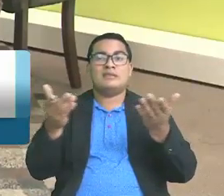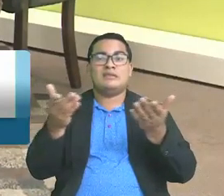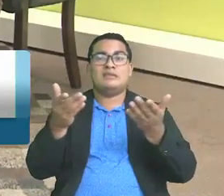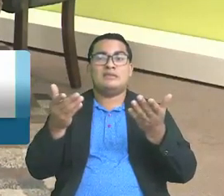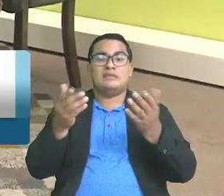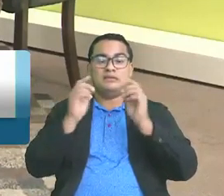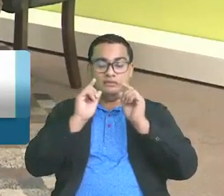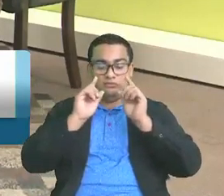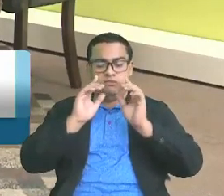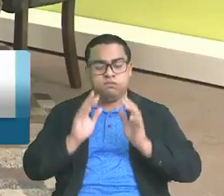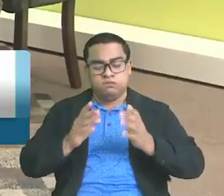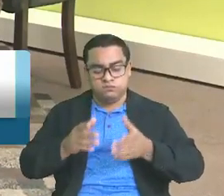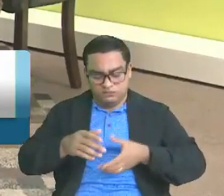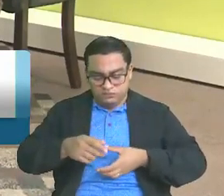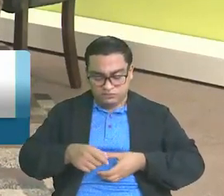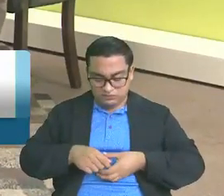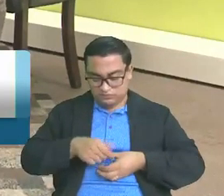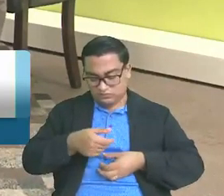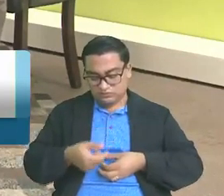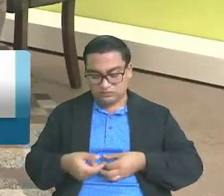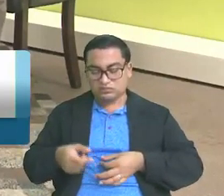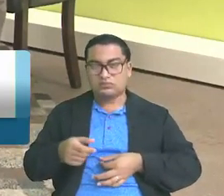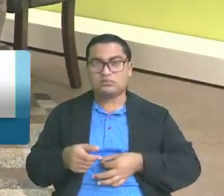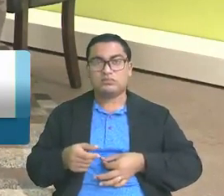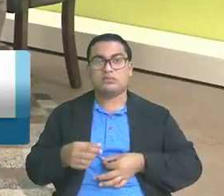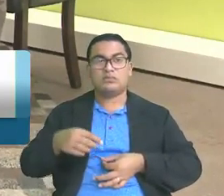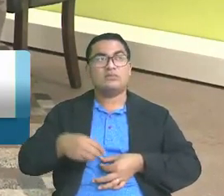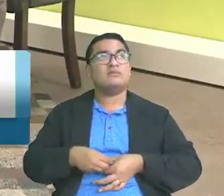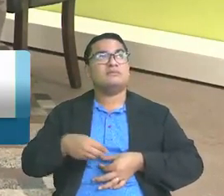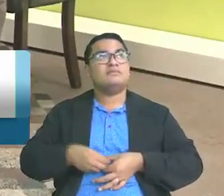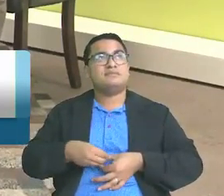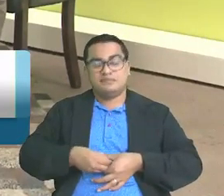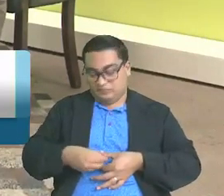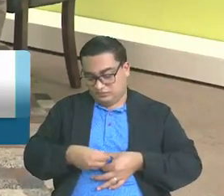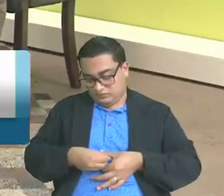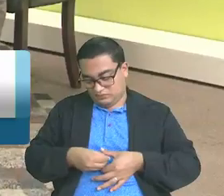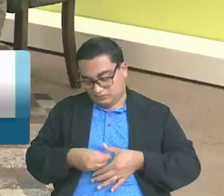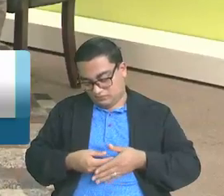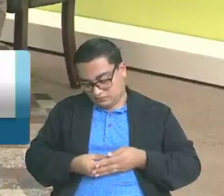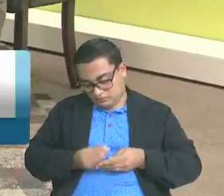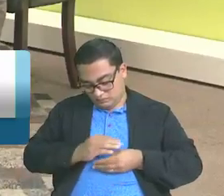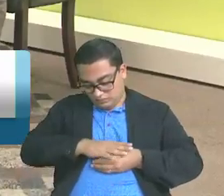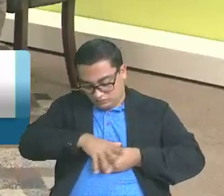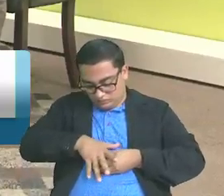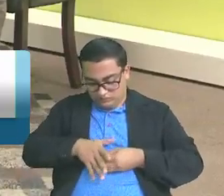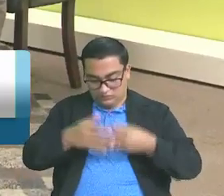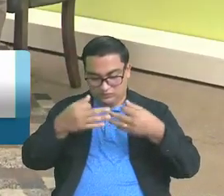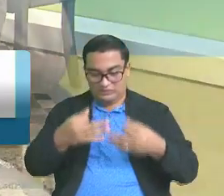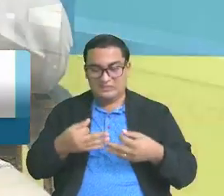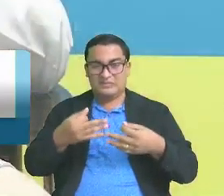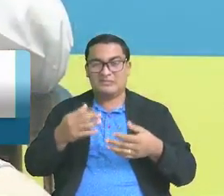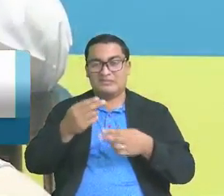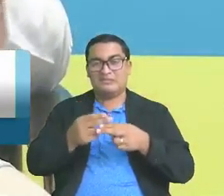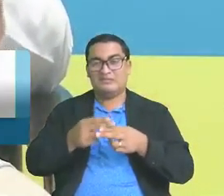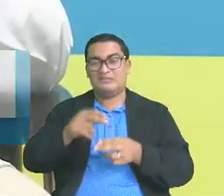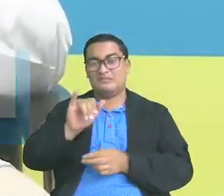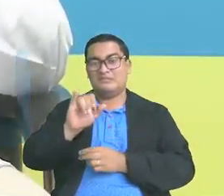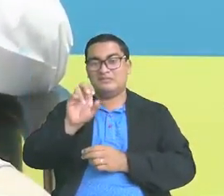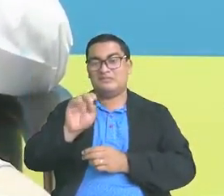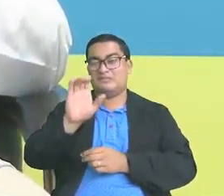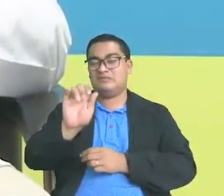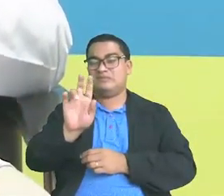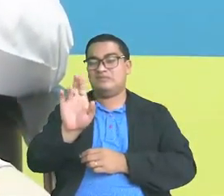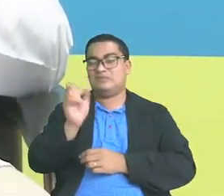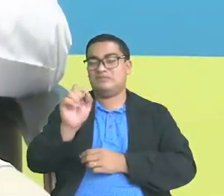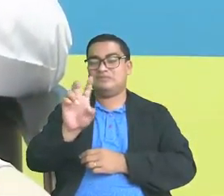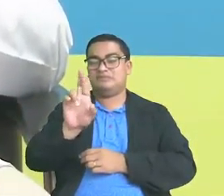se meta el intestino, entre allí y no pueda regresarse a la cavidad. Eso se llama incarceración. Hay otros